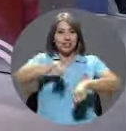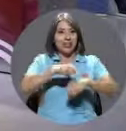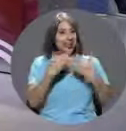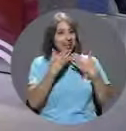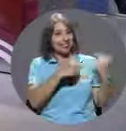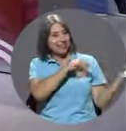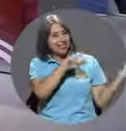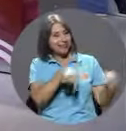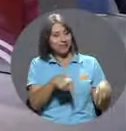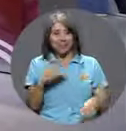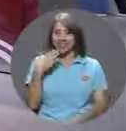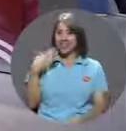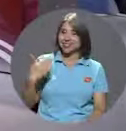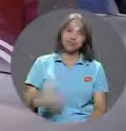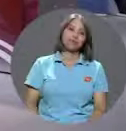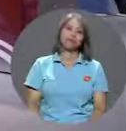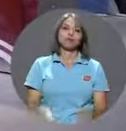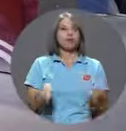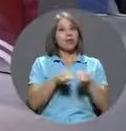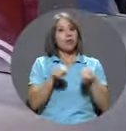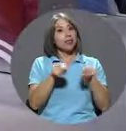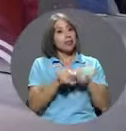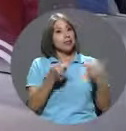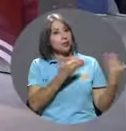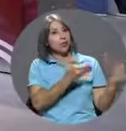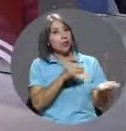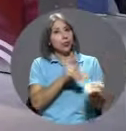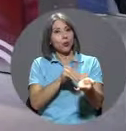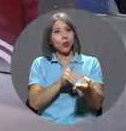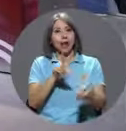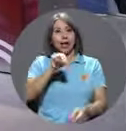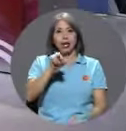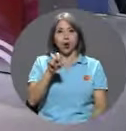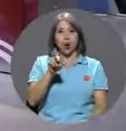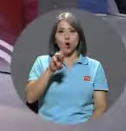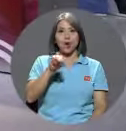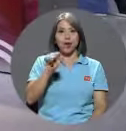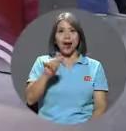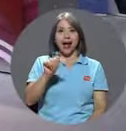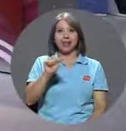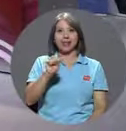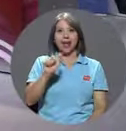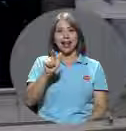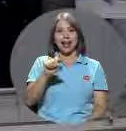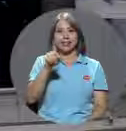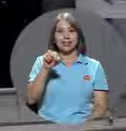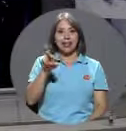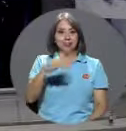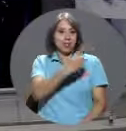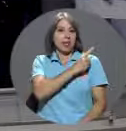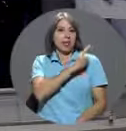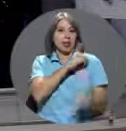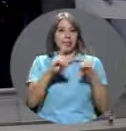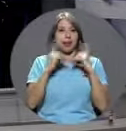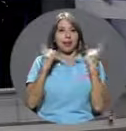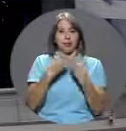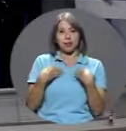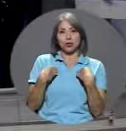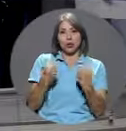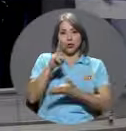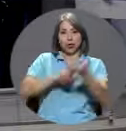además nos acompaña la doctora Norma Salazar Baltodano, quien es la directora del Departamento de Salud de la Universidad Nacional. Gracias, Norma, por estar con nosotros. Gracias